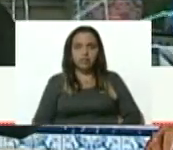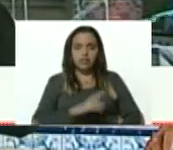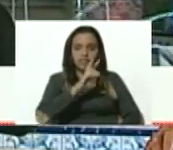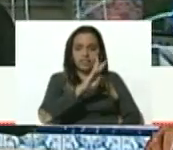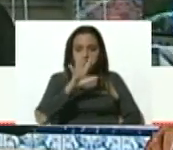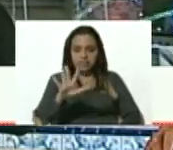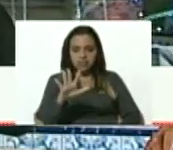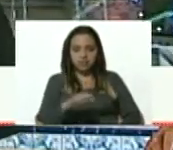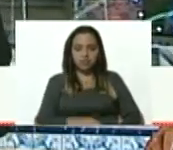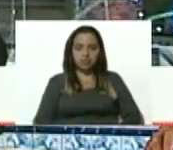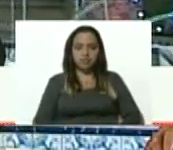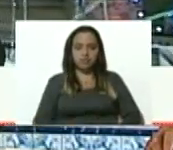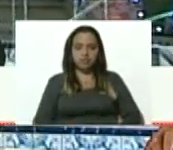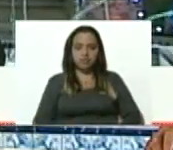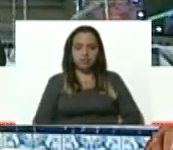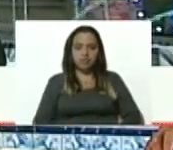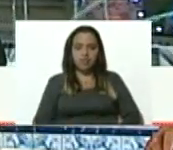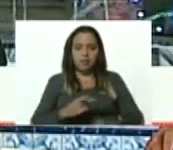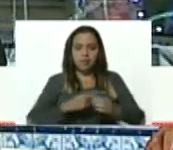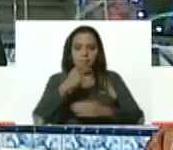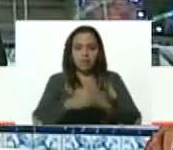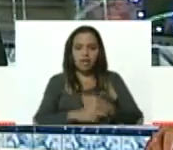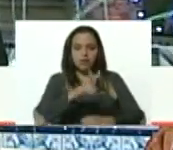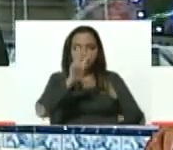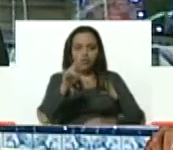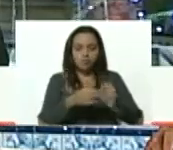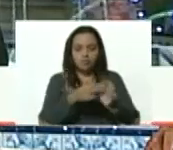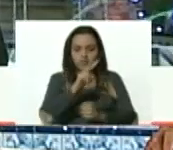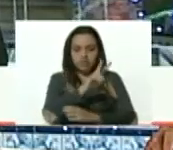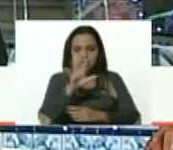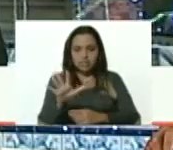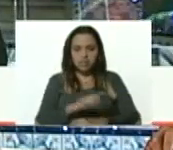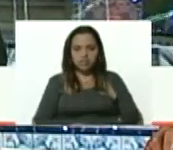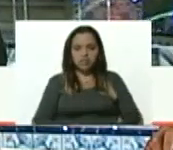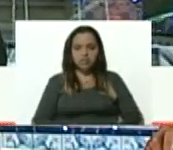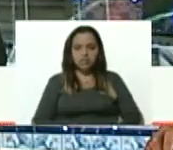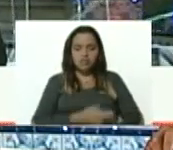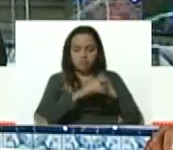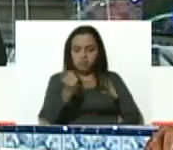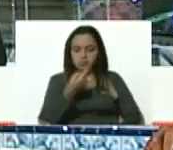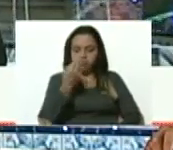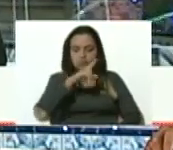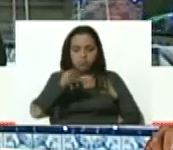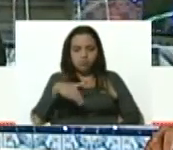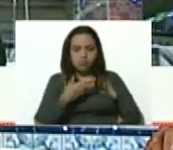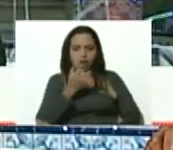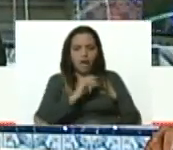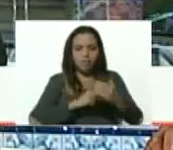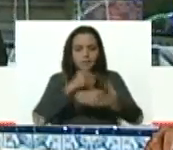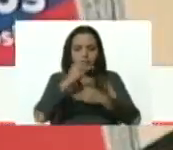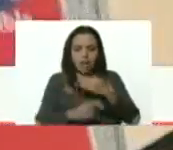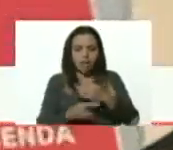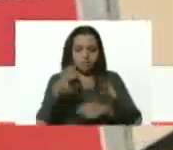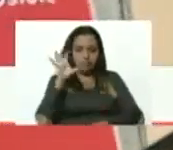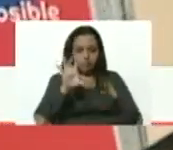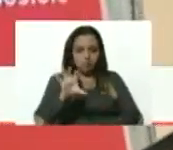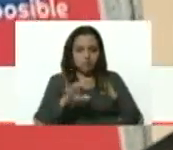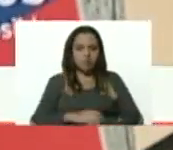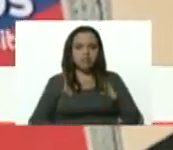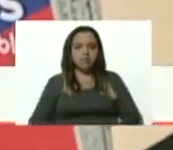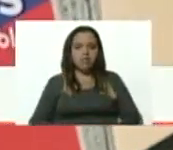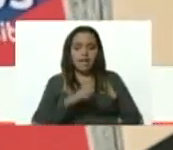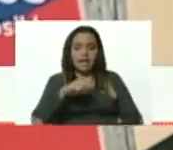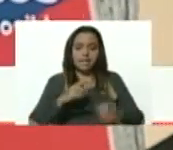25. Plan 2025, plan de la patria. Solo nosotros tenemos un plan de la patria. Este es el